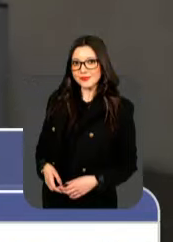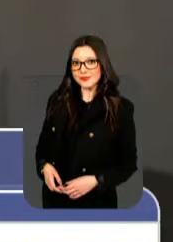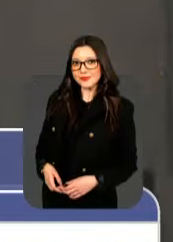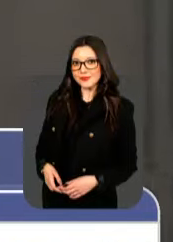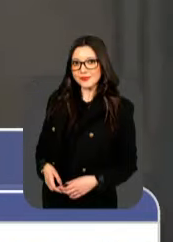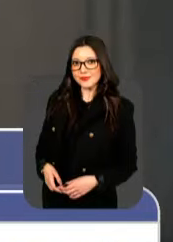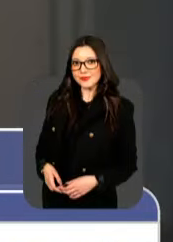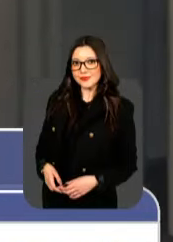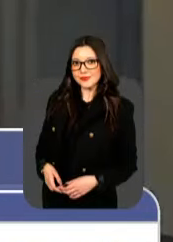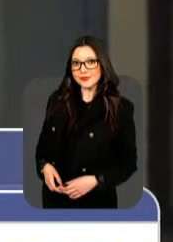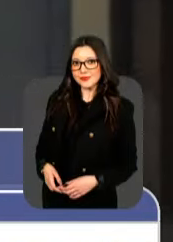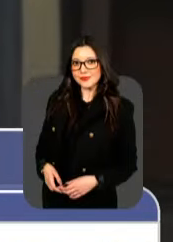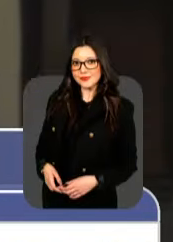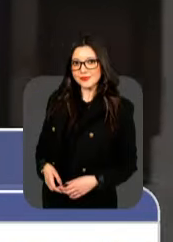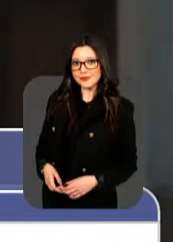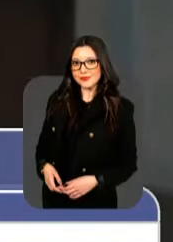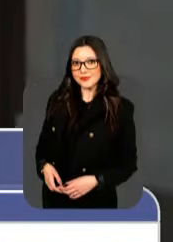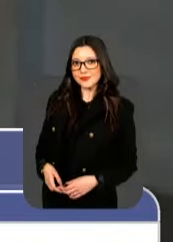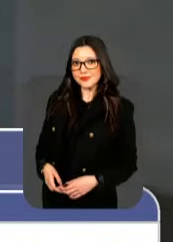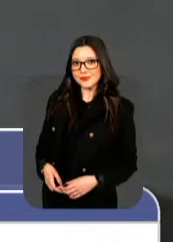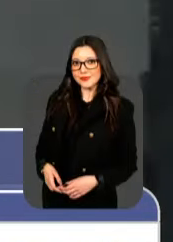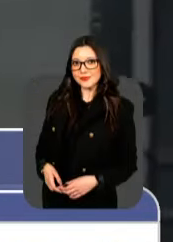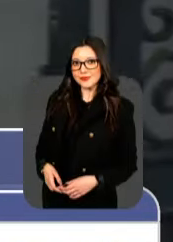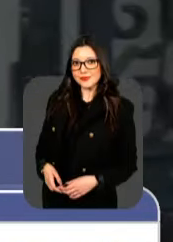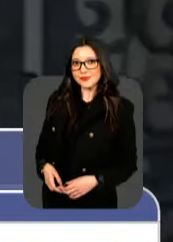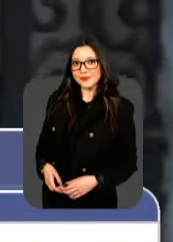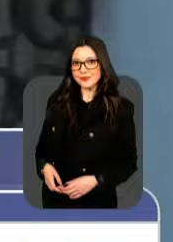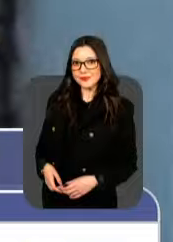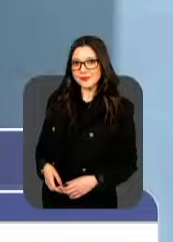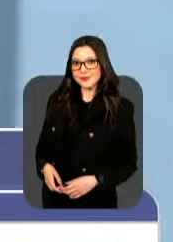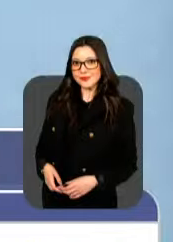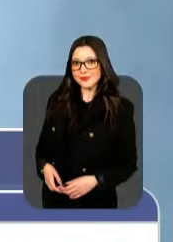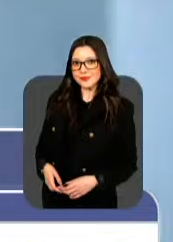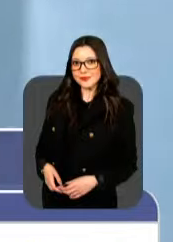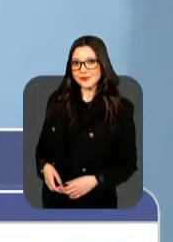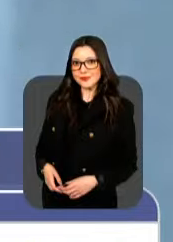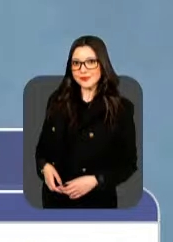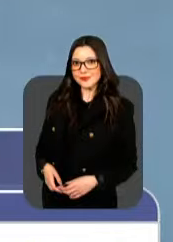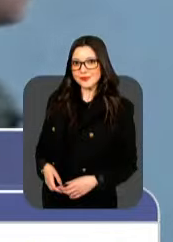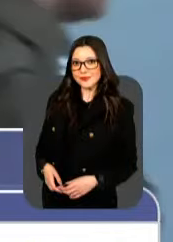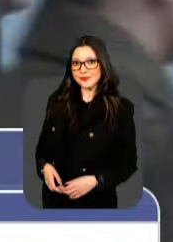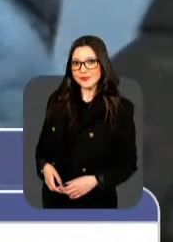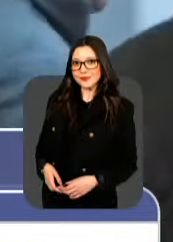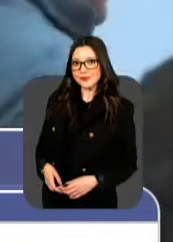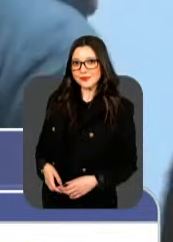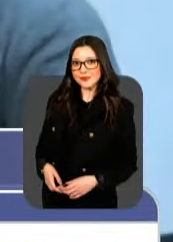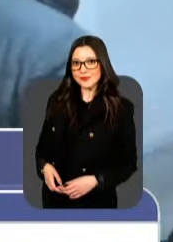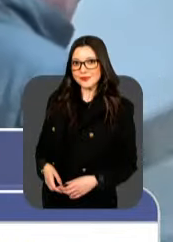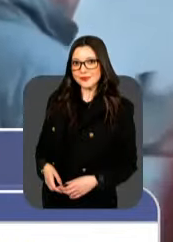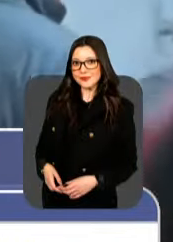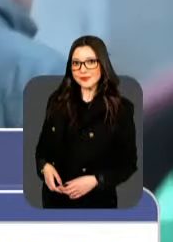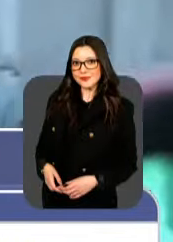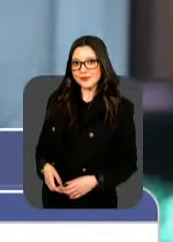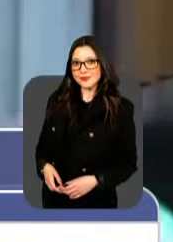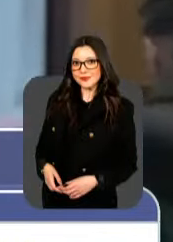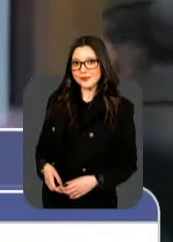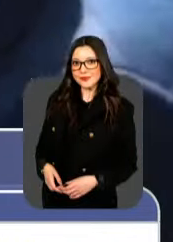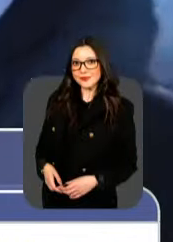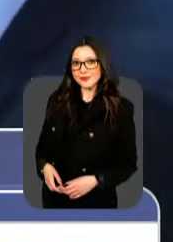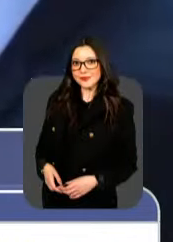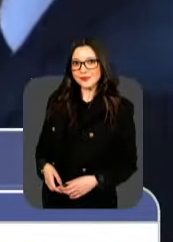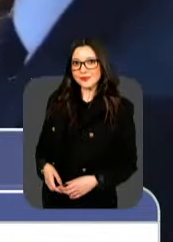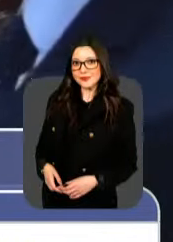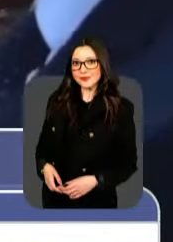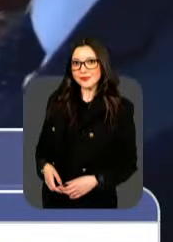Raúl Soto, quien reprochó y quien fue crítico con las declaraciones del presidente Boric el día viernes, señalando que el presidente es